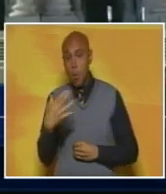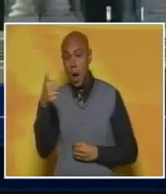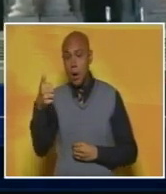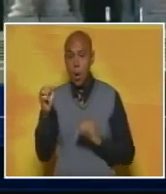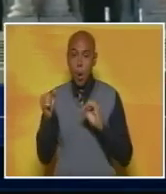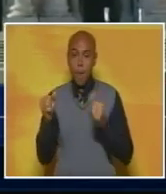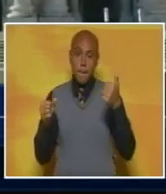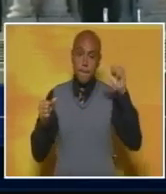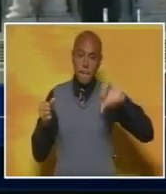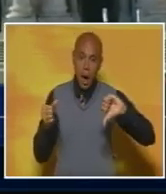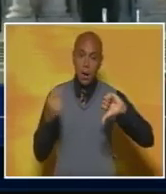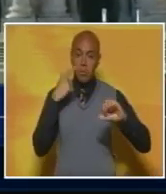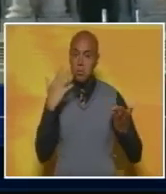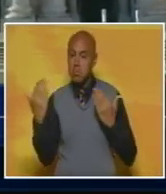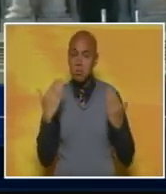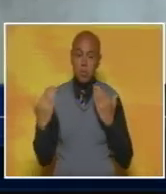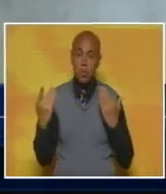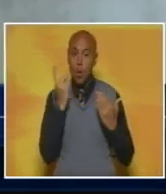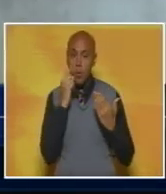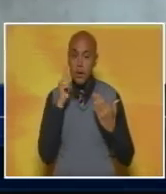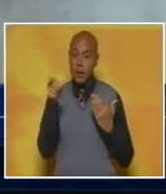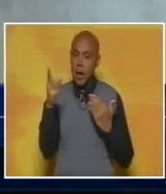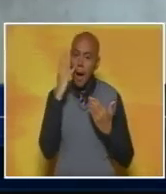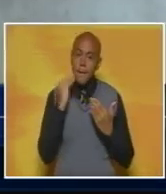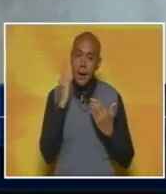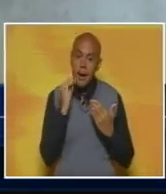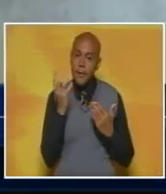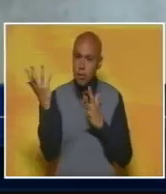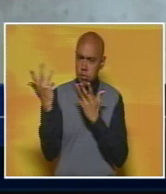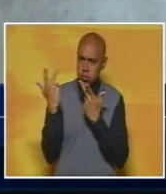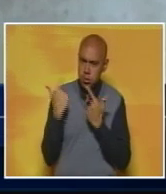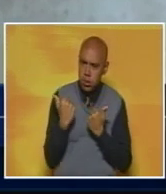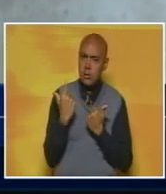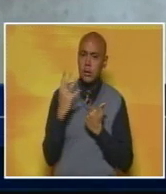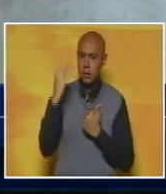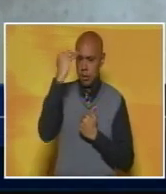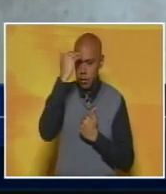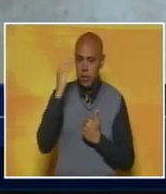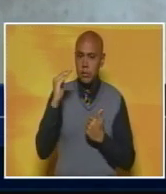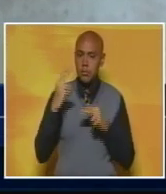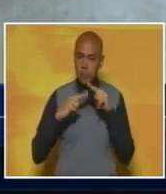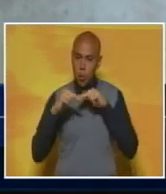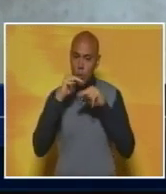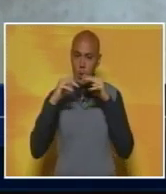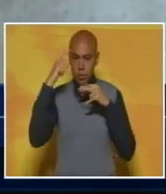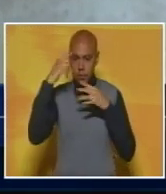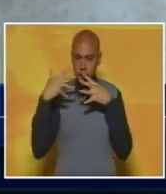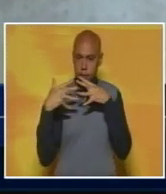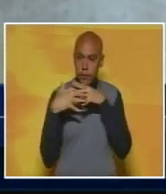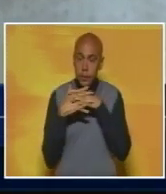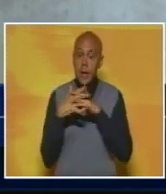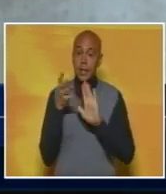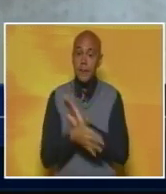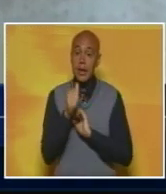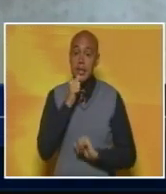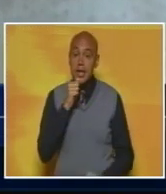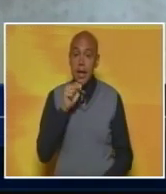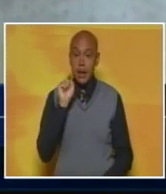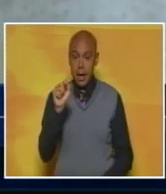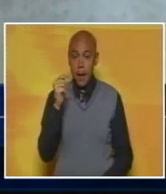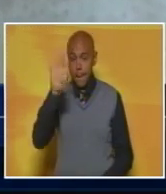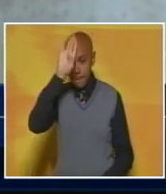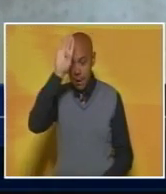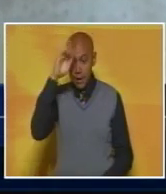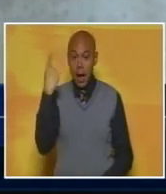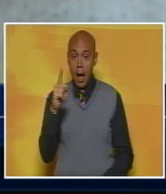mal basándonos en los personajes y en las historias que hemos asimilado. Estas aseveraciones fueron anunciadas por el Papa a través